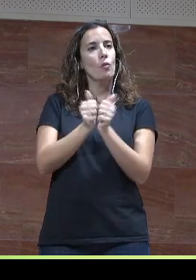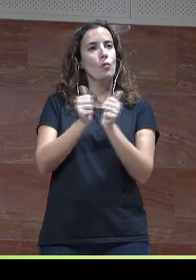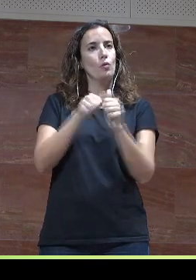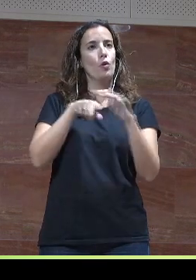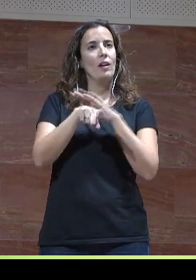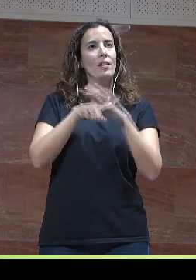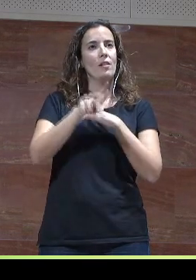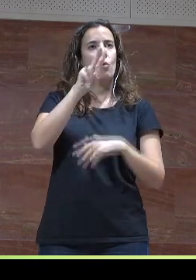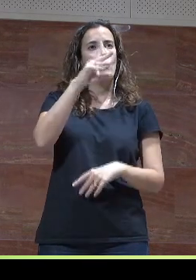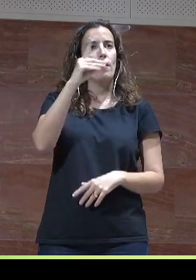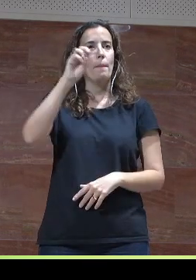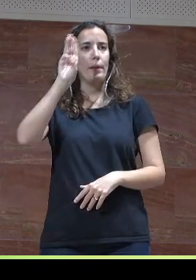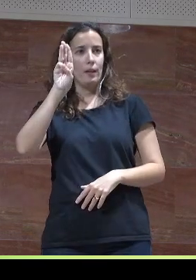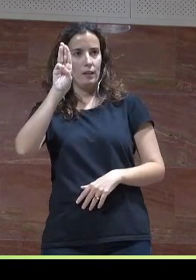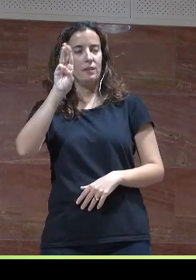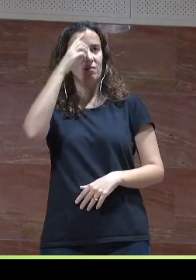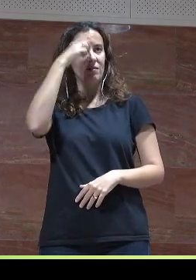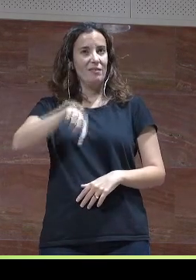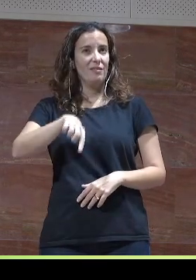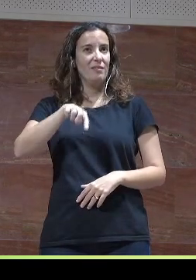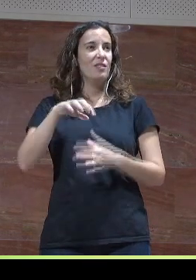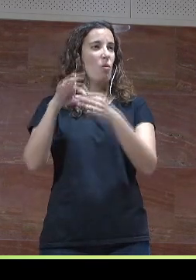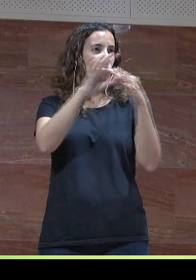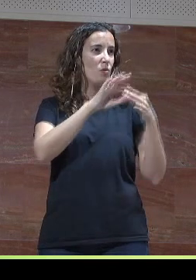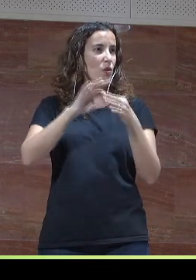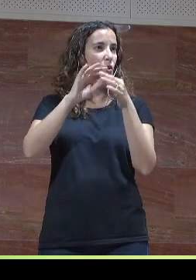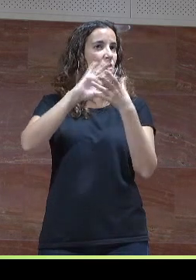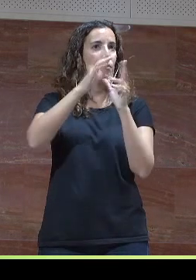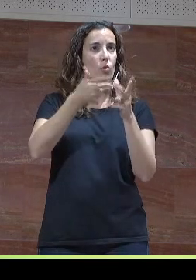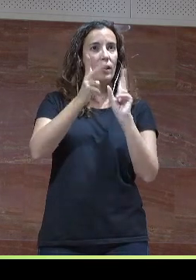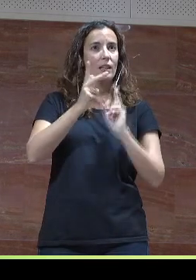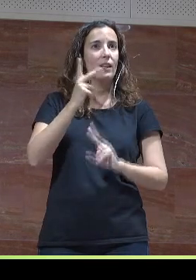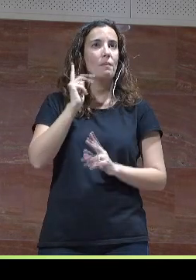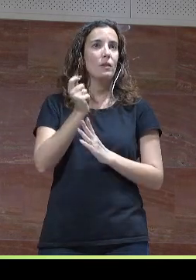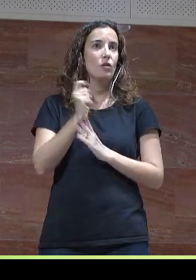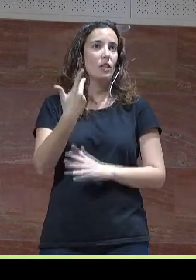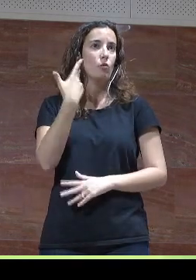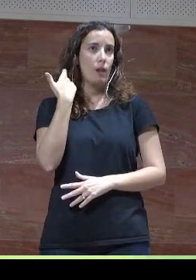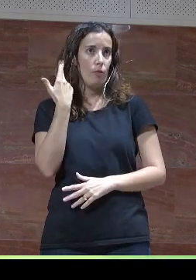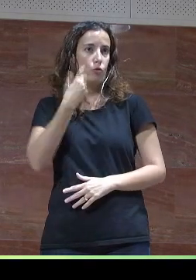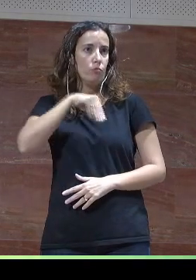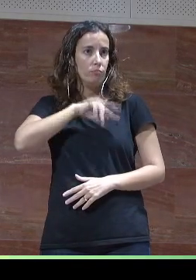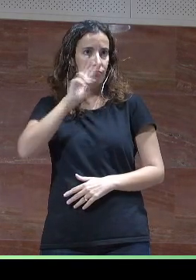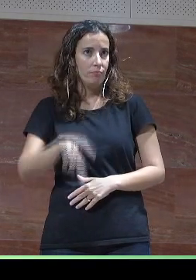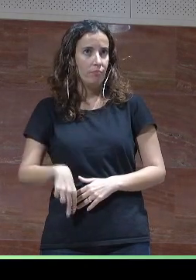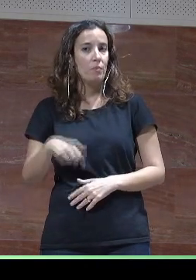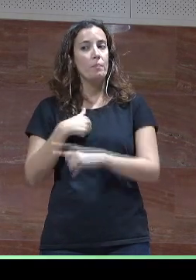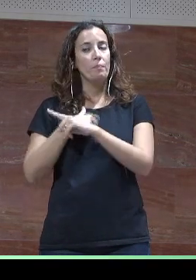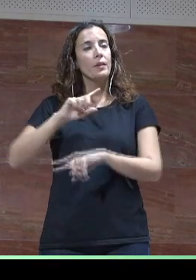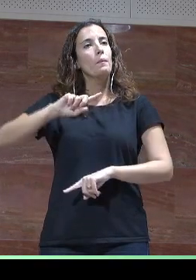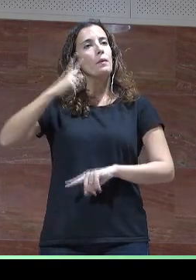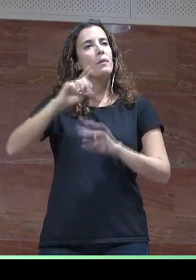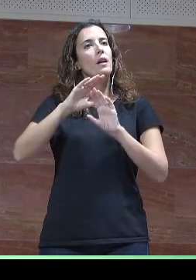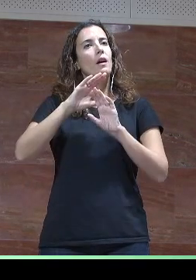gerencia de la UDP, que sabéis que es la Unión Democrática de Pensionistas y Jubilados de España. Es la primera confederación